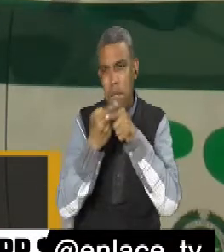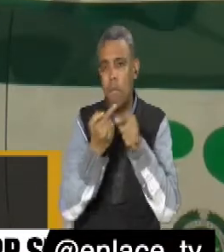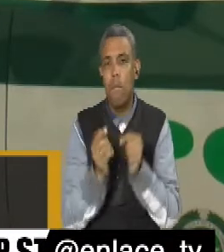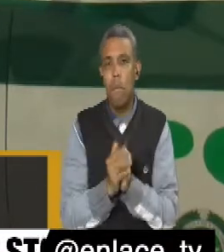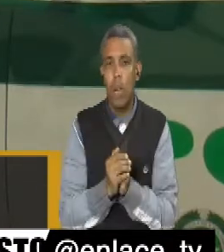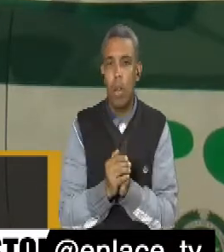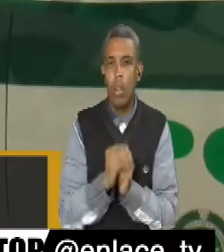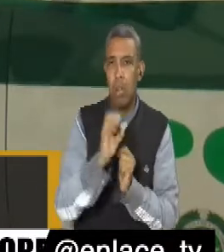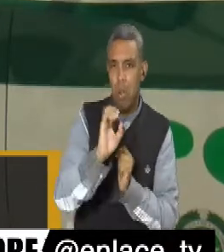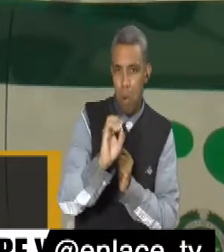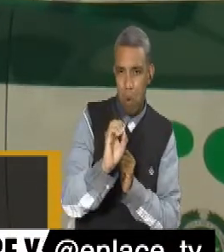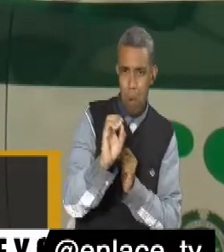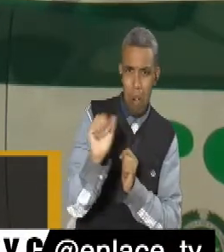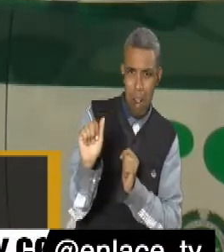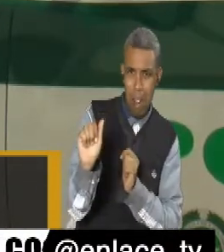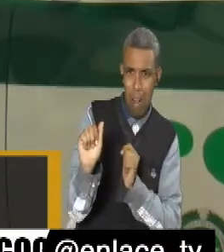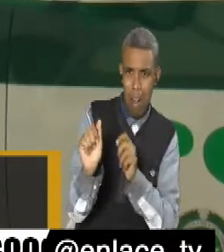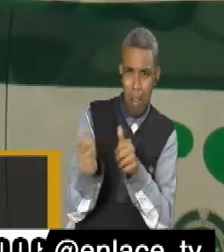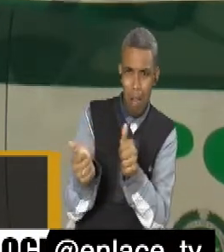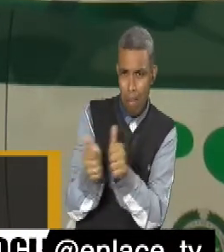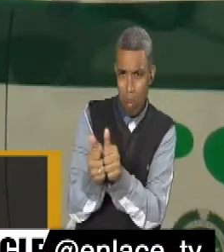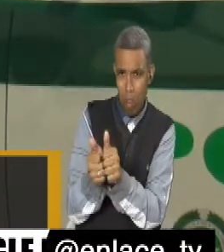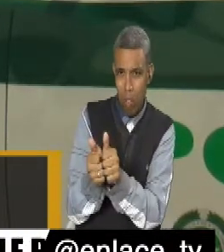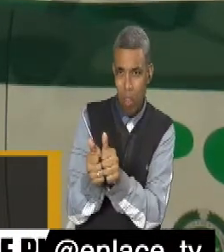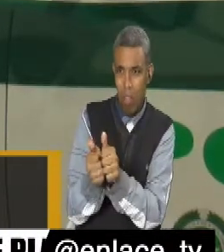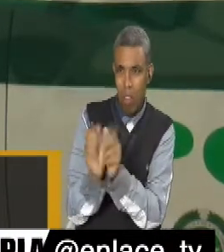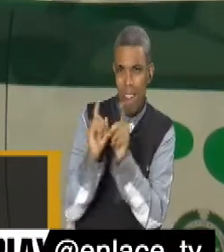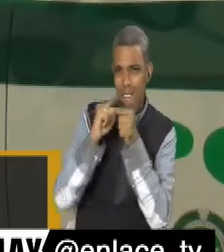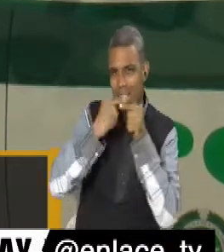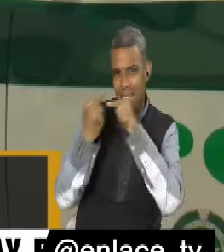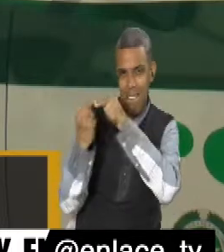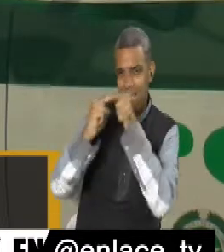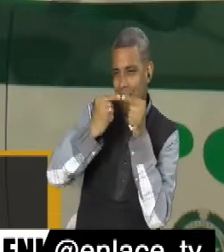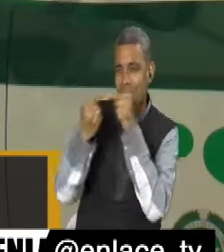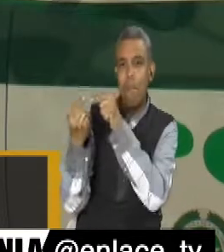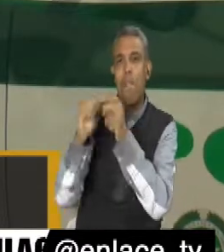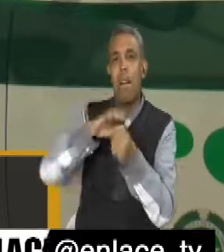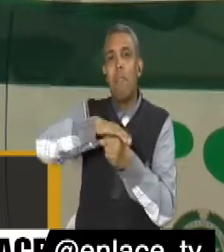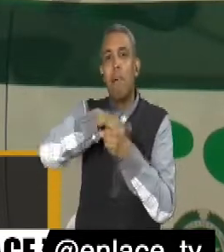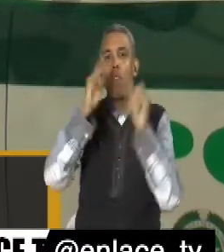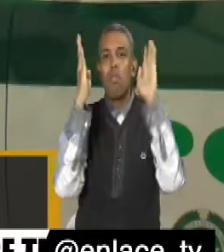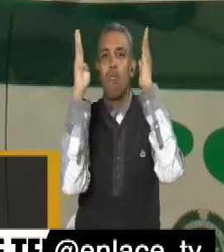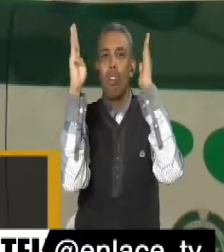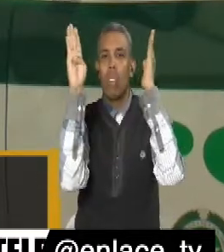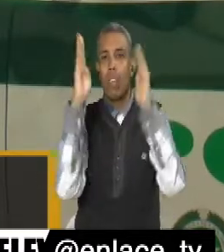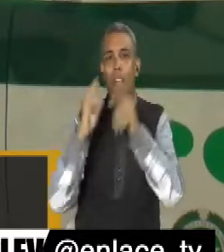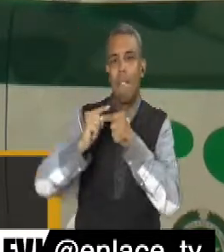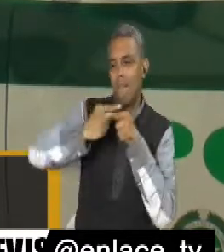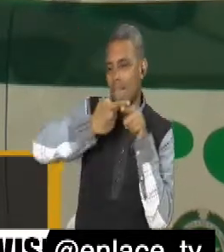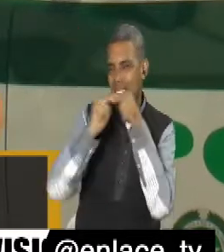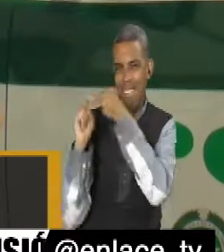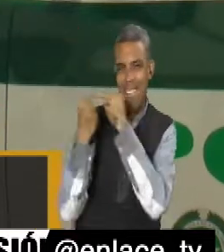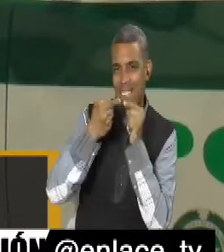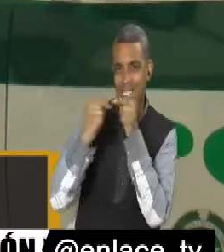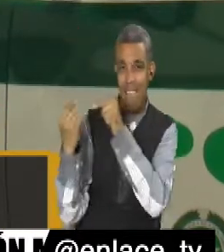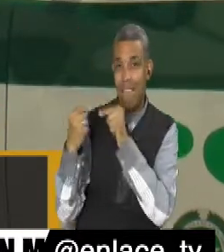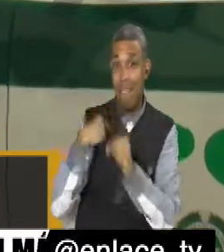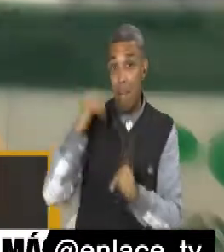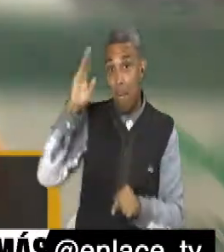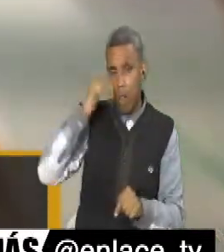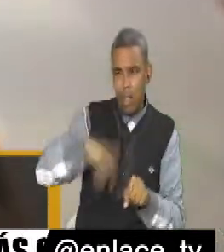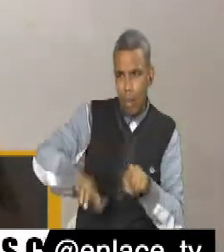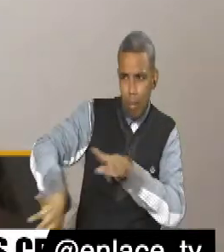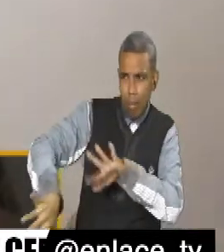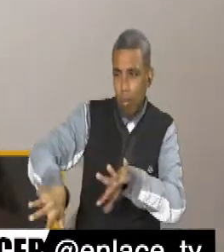pareja cuando se encontraban peleando en el barrio El Boston. Mujer y hombre fueron detenidos por ese